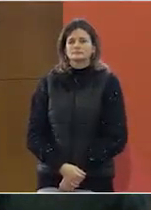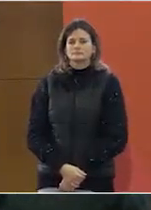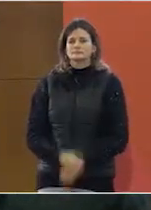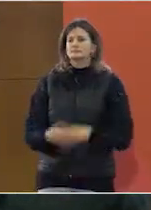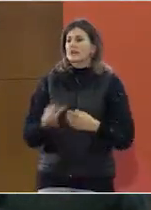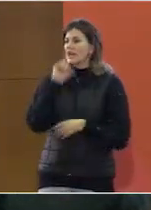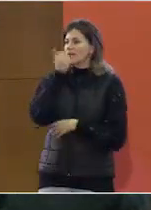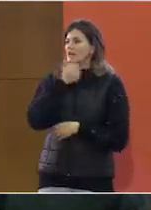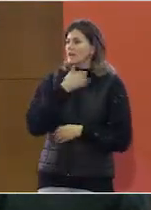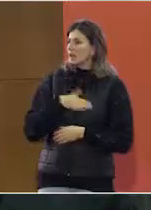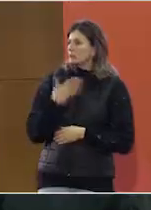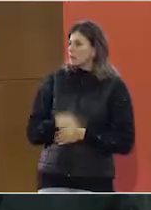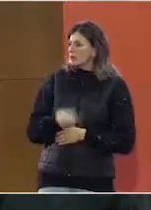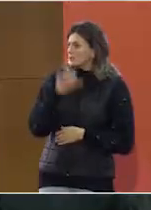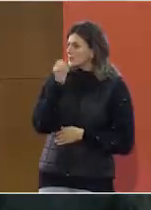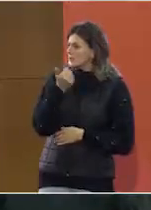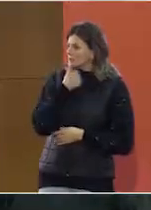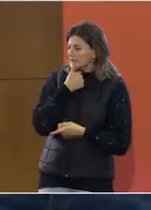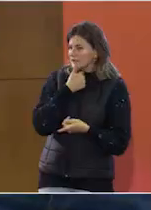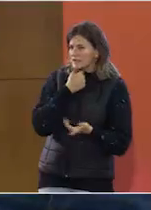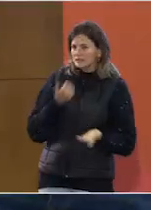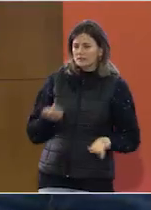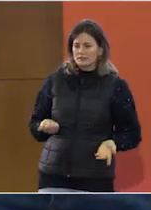¿Quién puede?